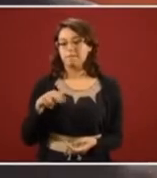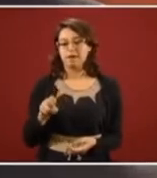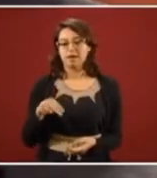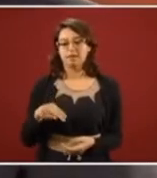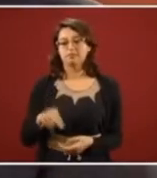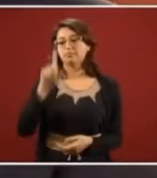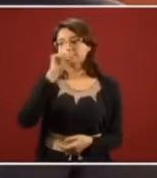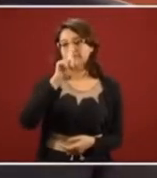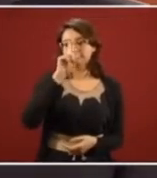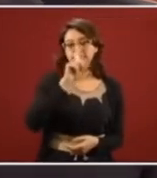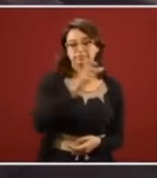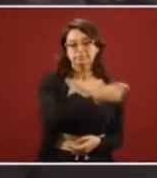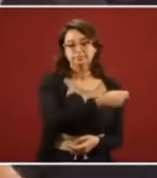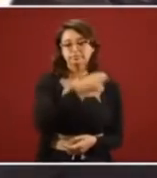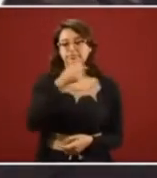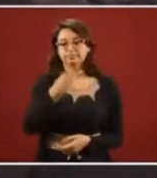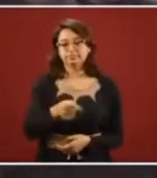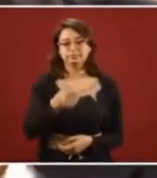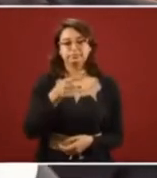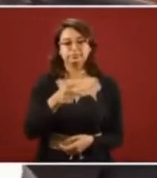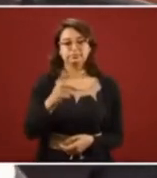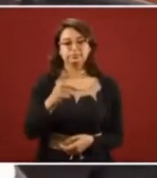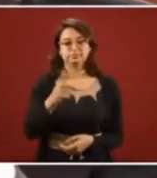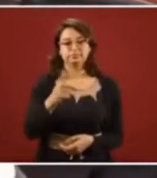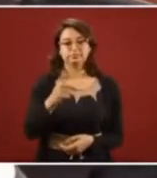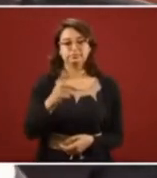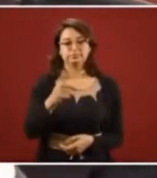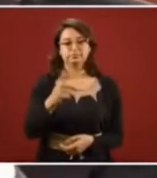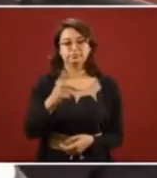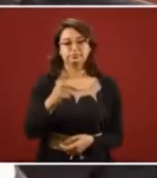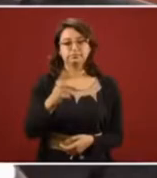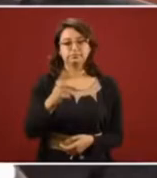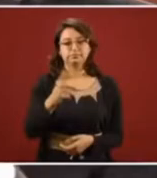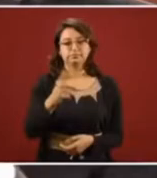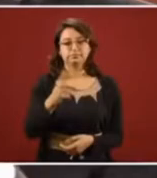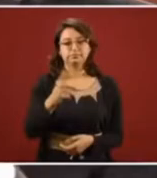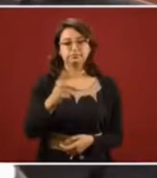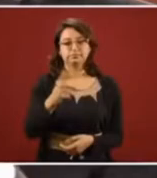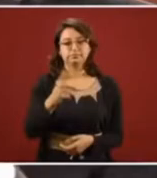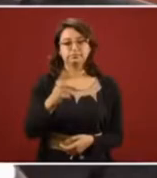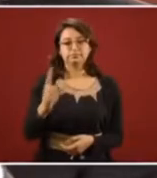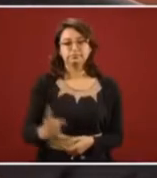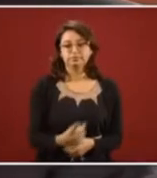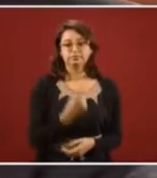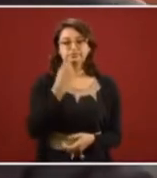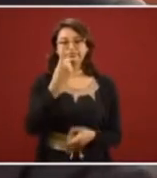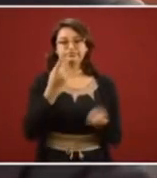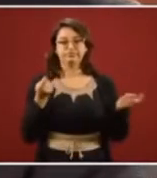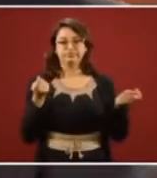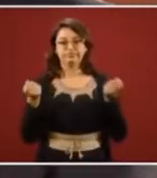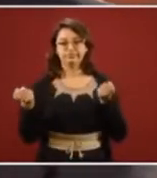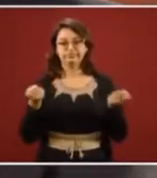esta visión una monarquía estable amor aquí